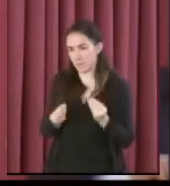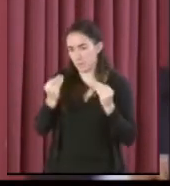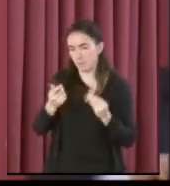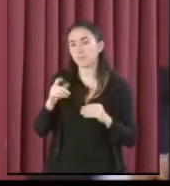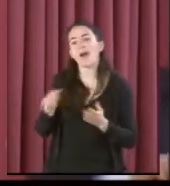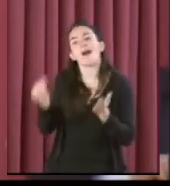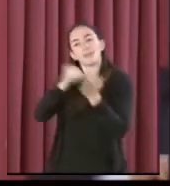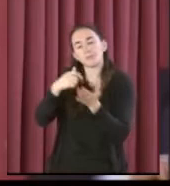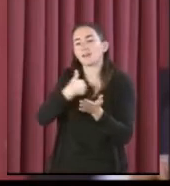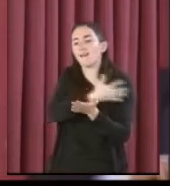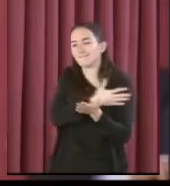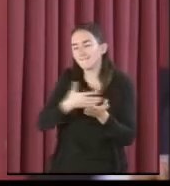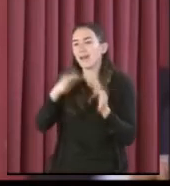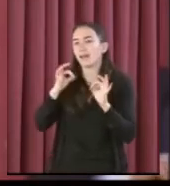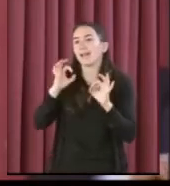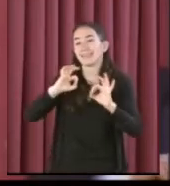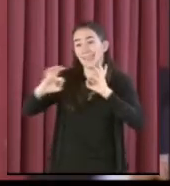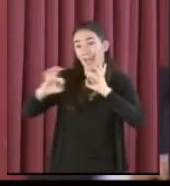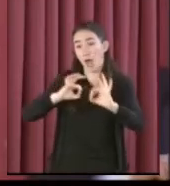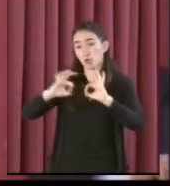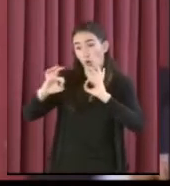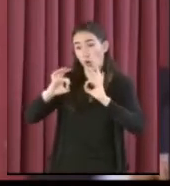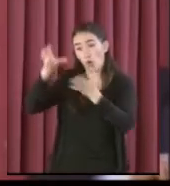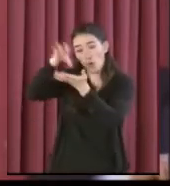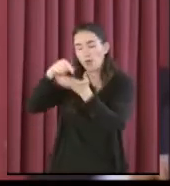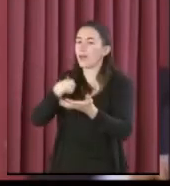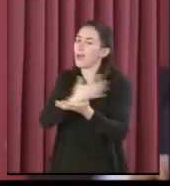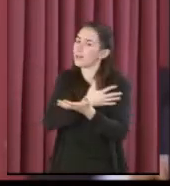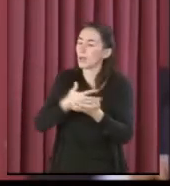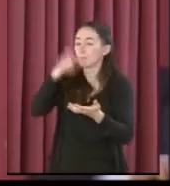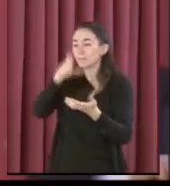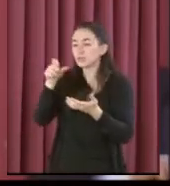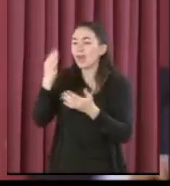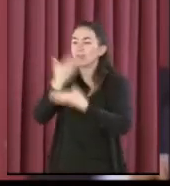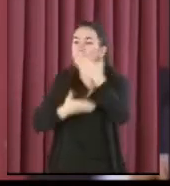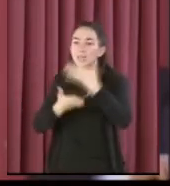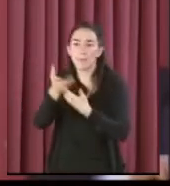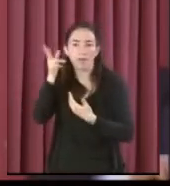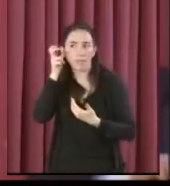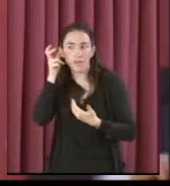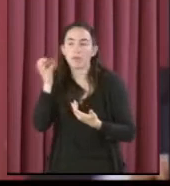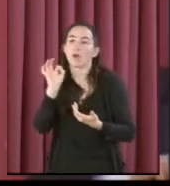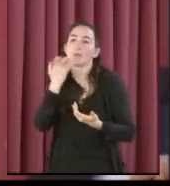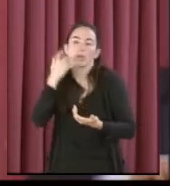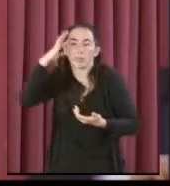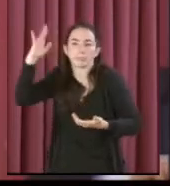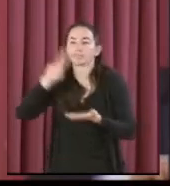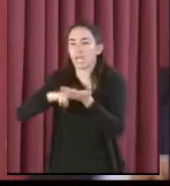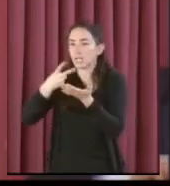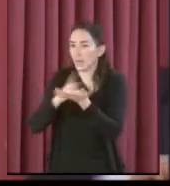personas con discapacidad sensorial a través de sistemas adaptados a sus necesidades, como la interpretación en lengua de